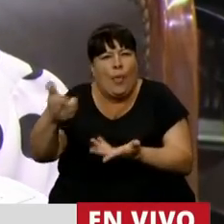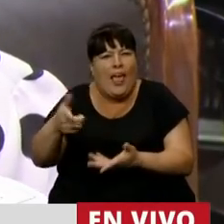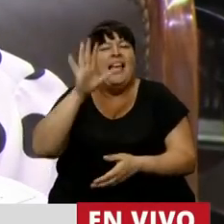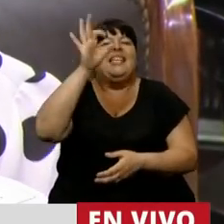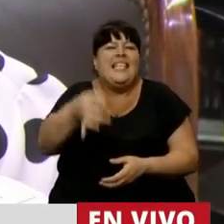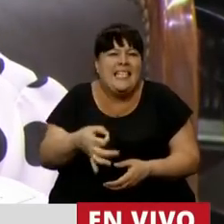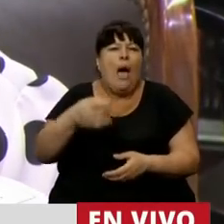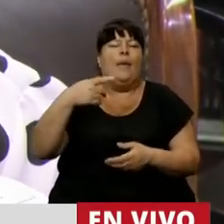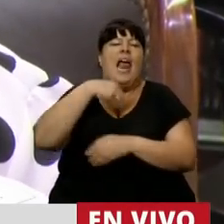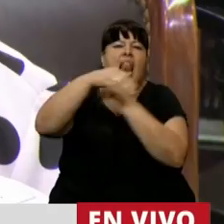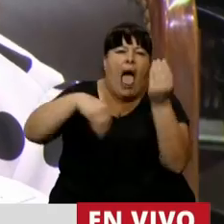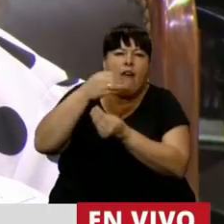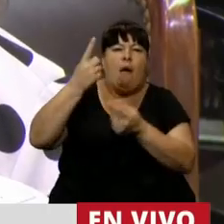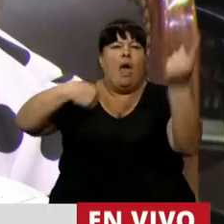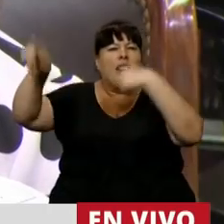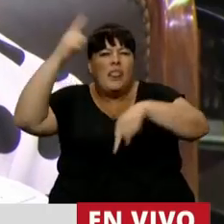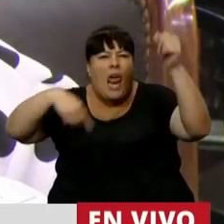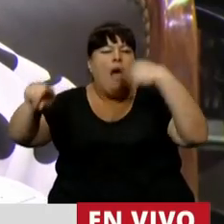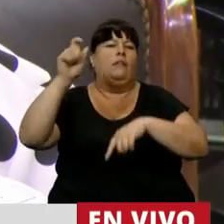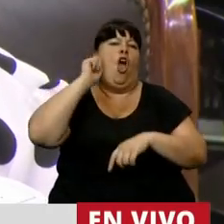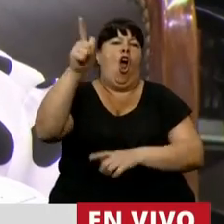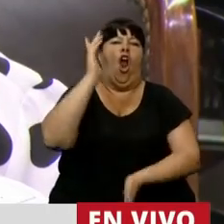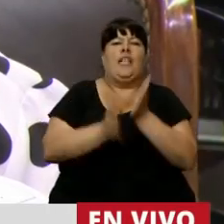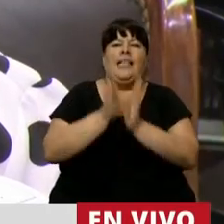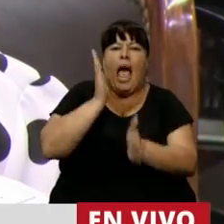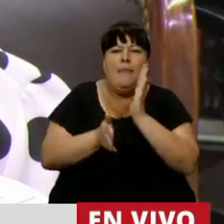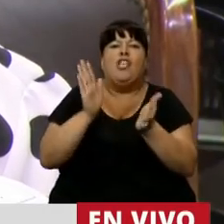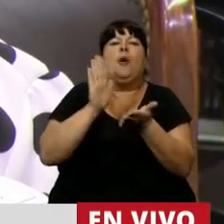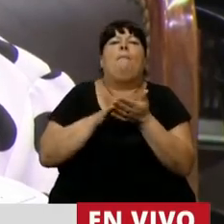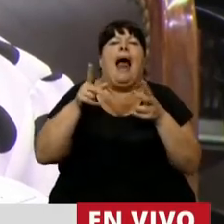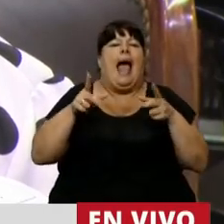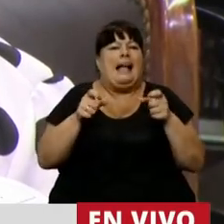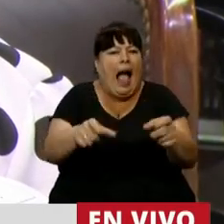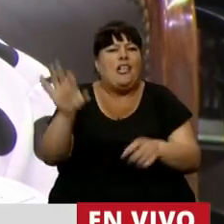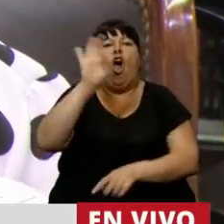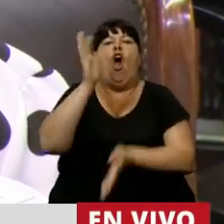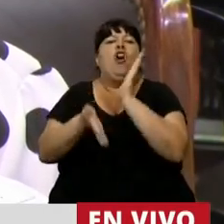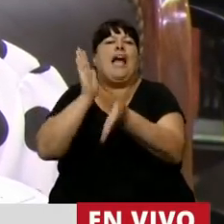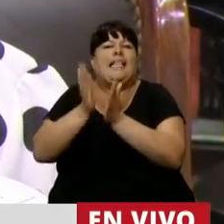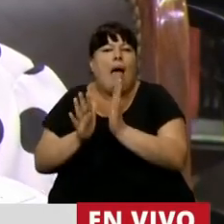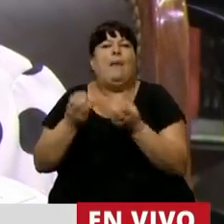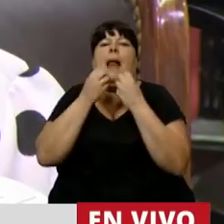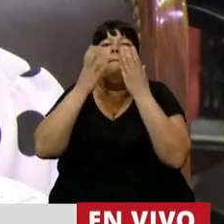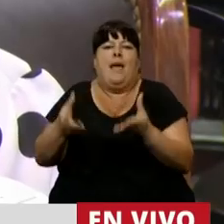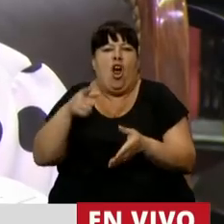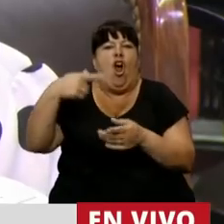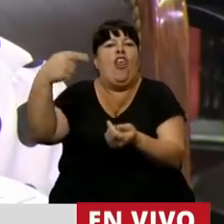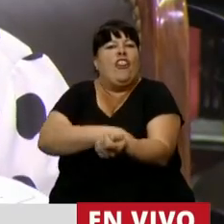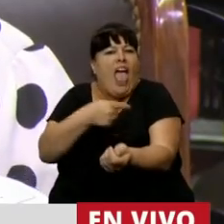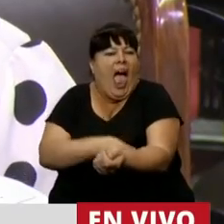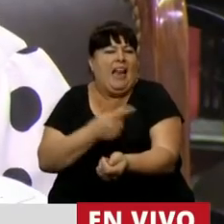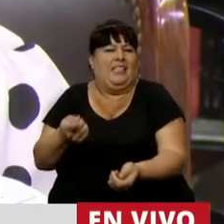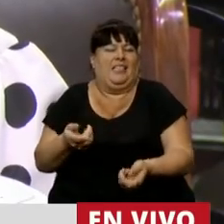el peregrinar de los familiares para lograr un tratamiento sobre el cáncer o un tratamiento que los ayude a entrar en